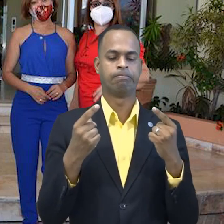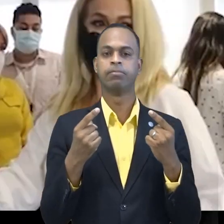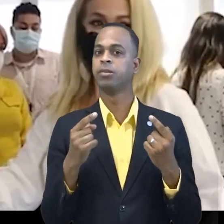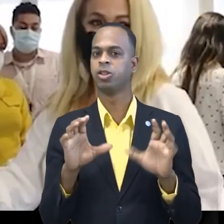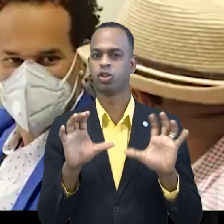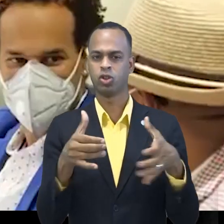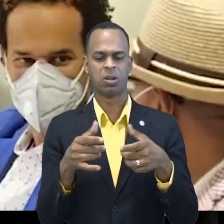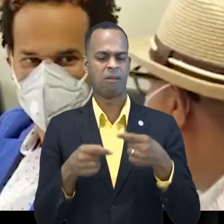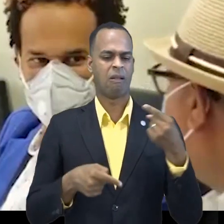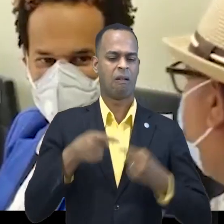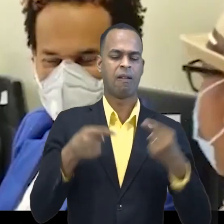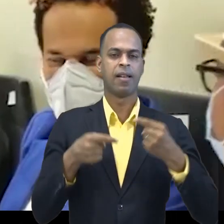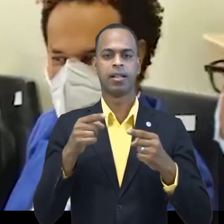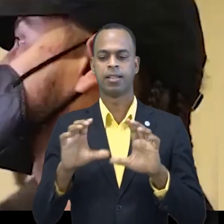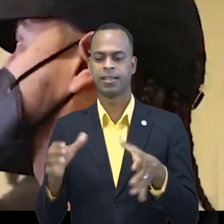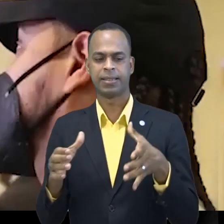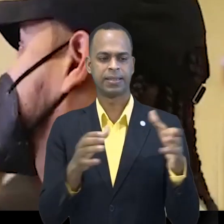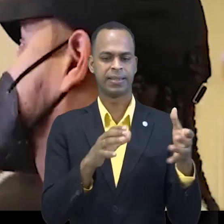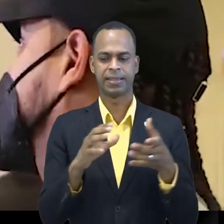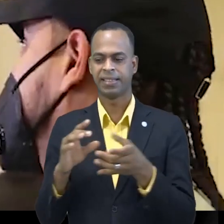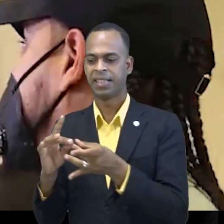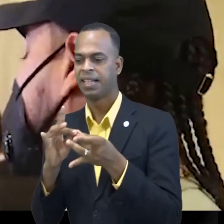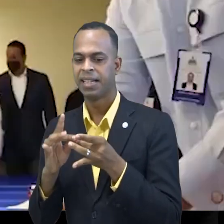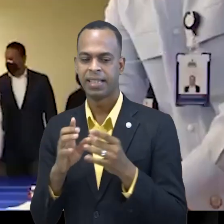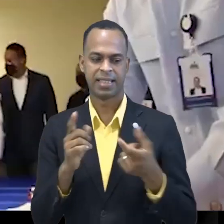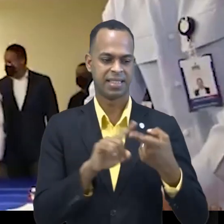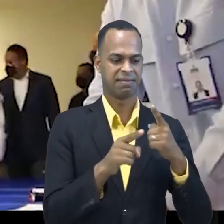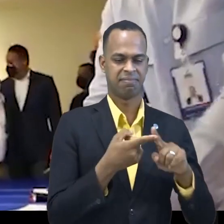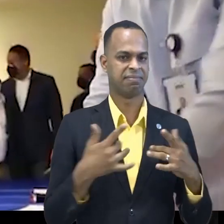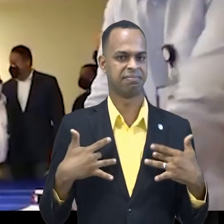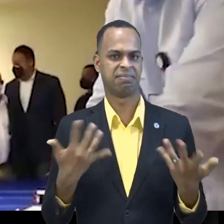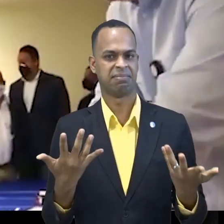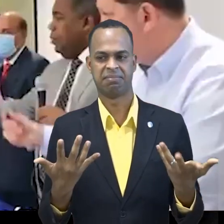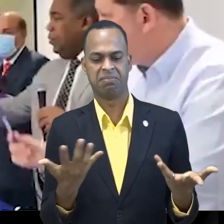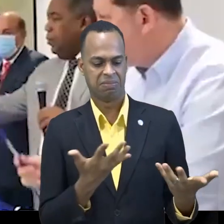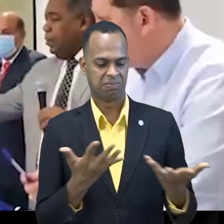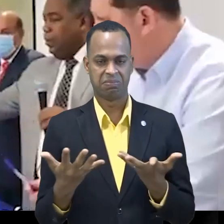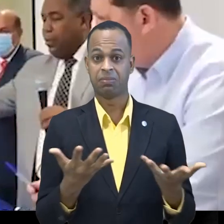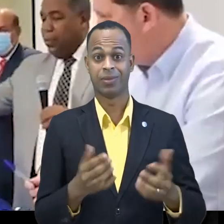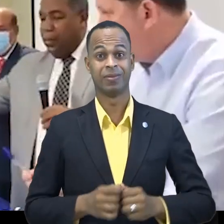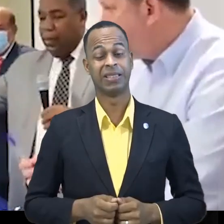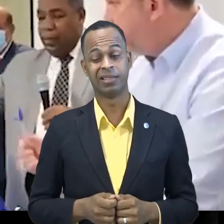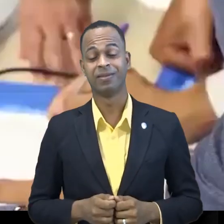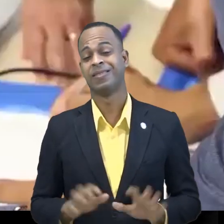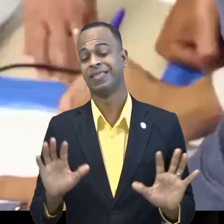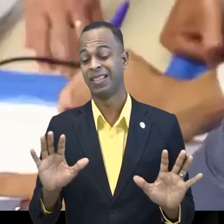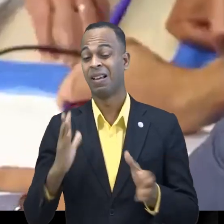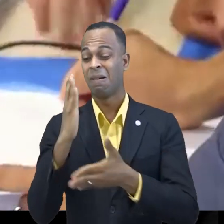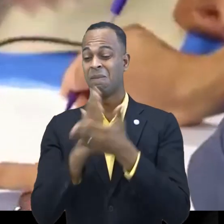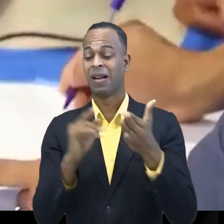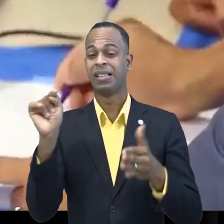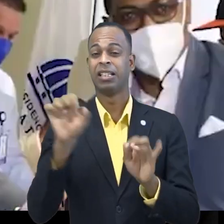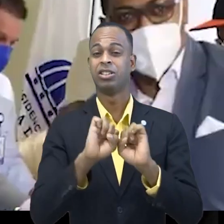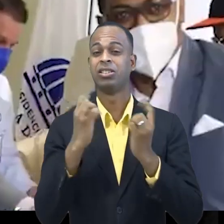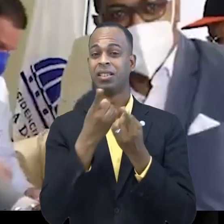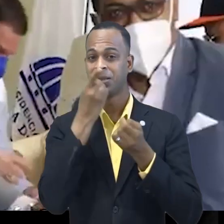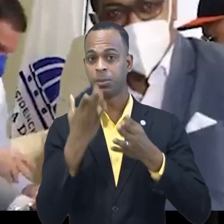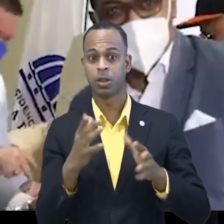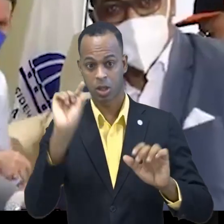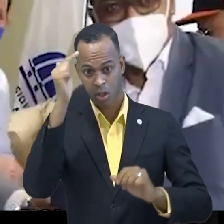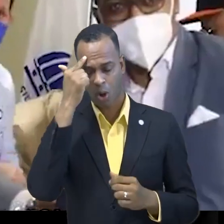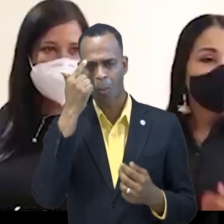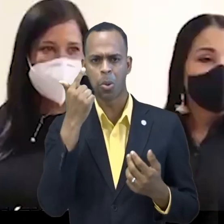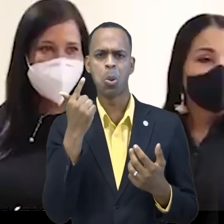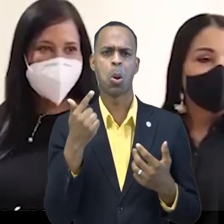La polémica, artistas a fuego cruzado entre colegas y las redes. A una gran parte de la sociedad dominicana no le